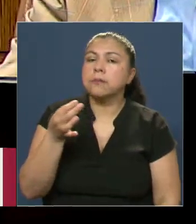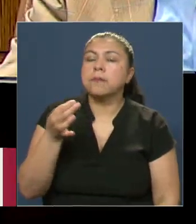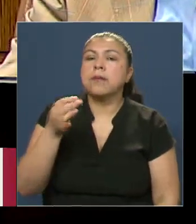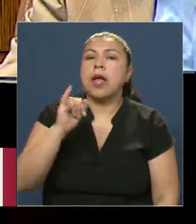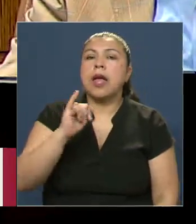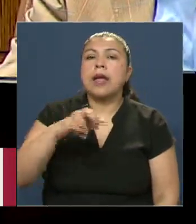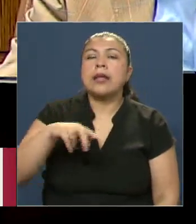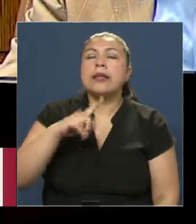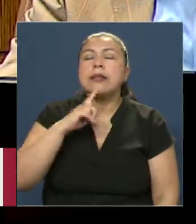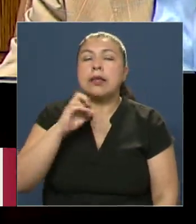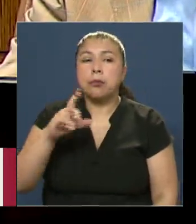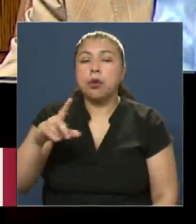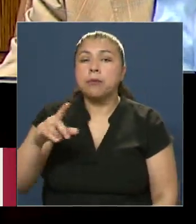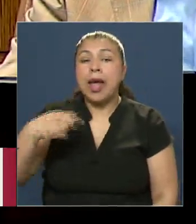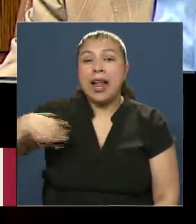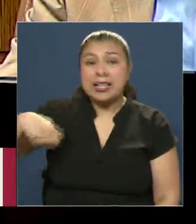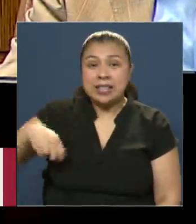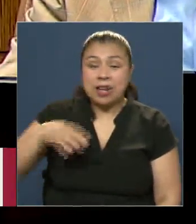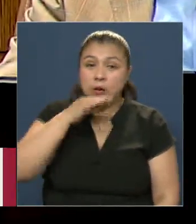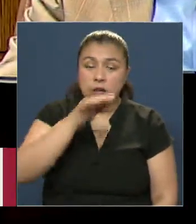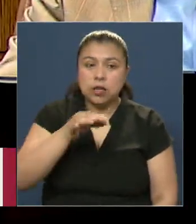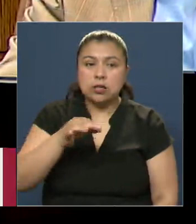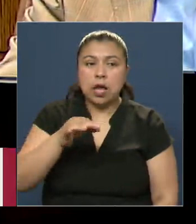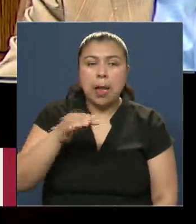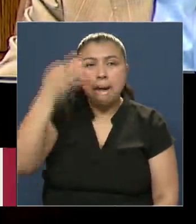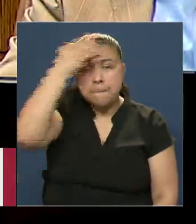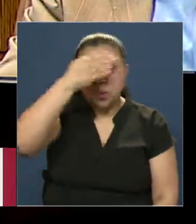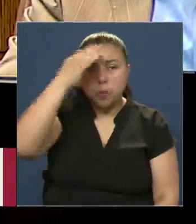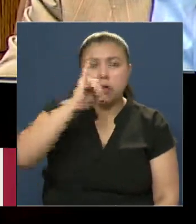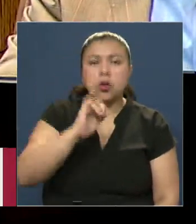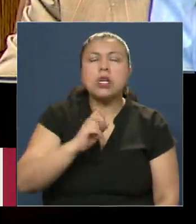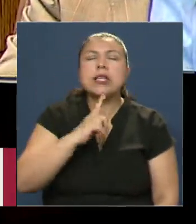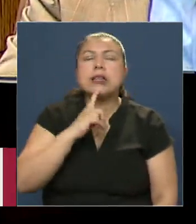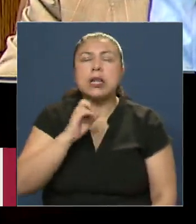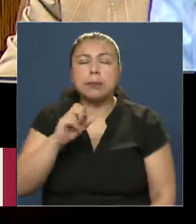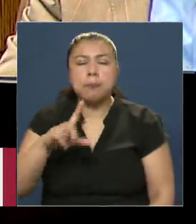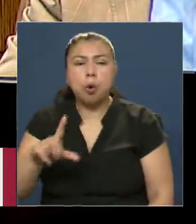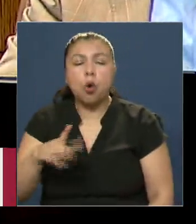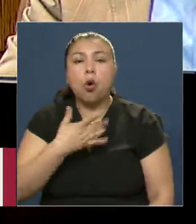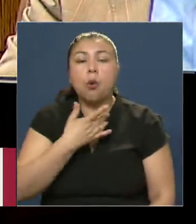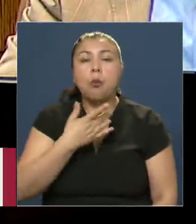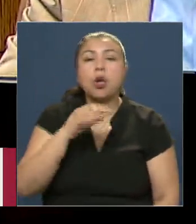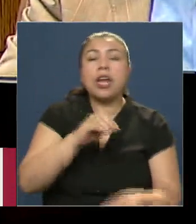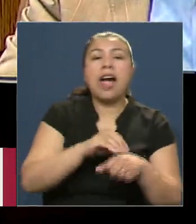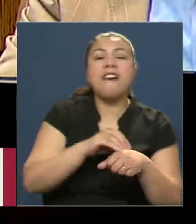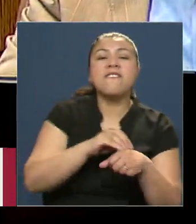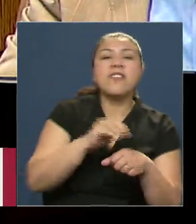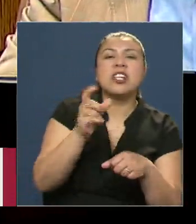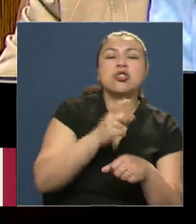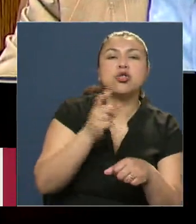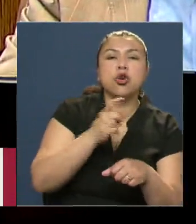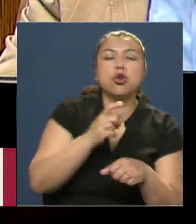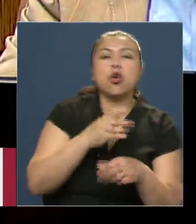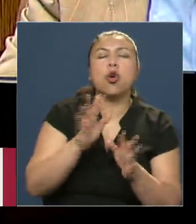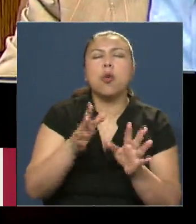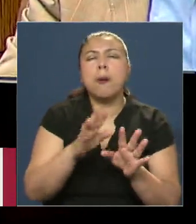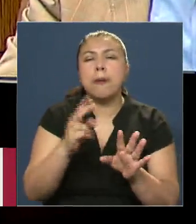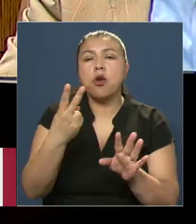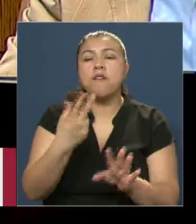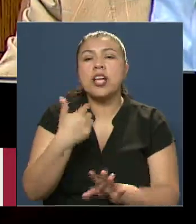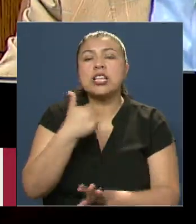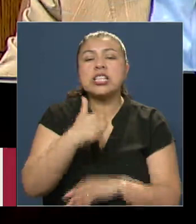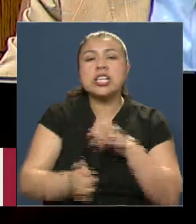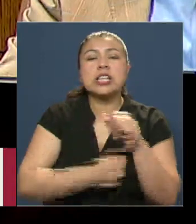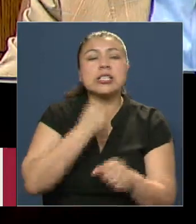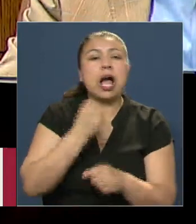el Senado dice esto, manifiesta Interpol la preocupación por la mantención de la alerta roja respecto de su persona por más de 26